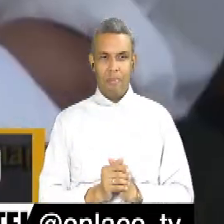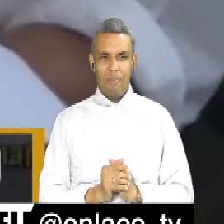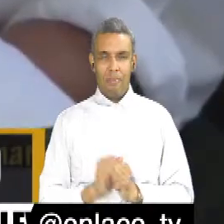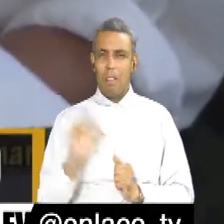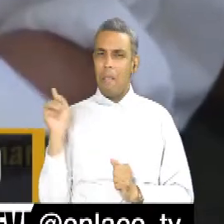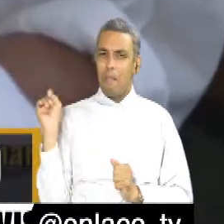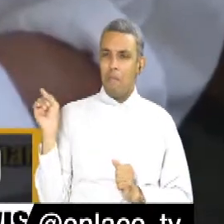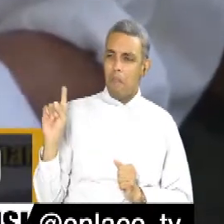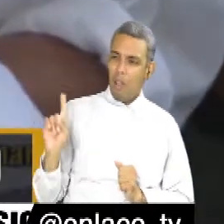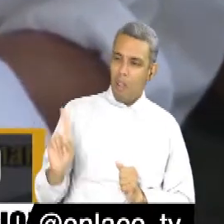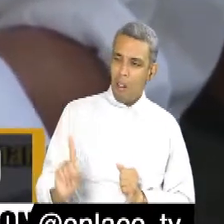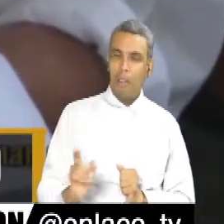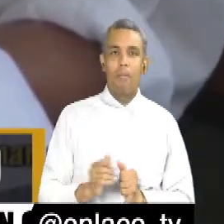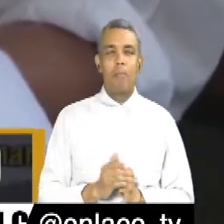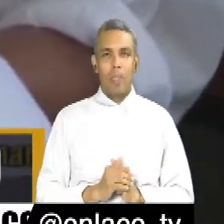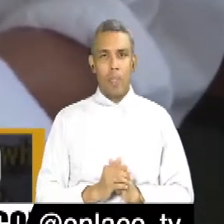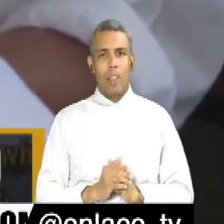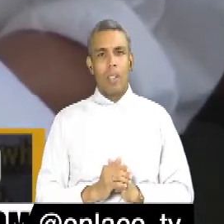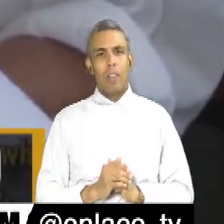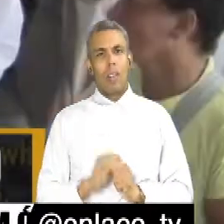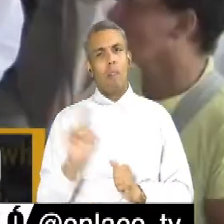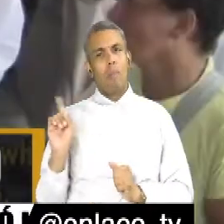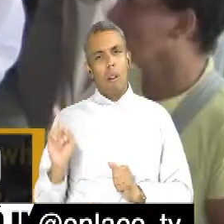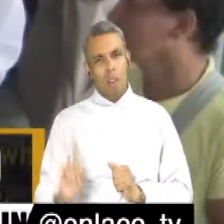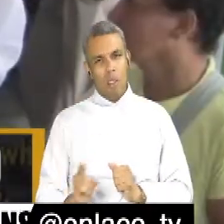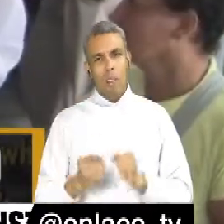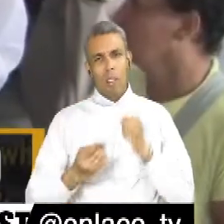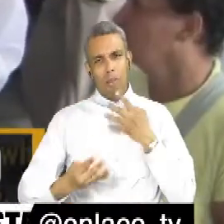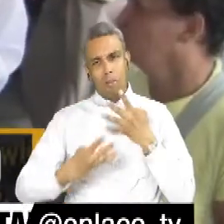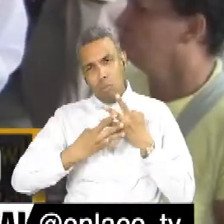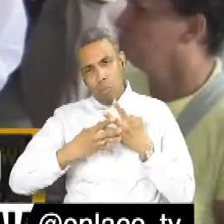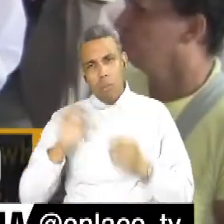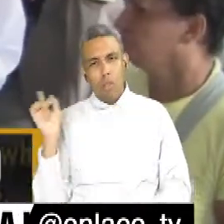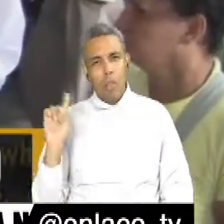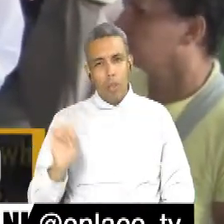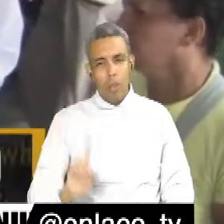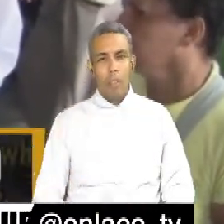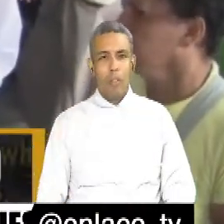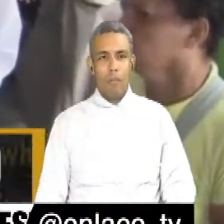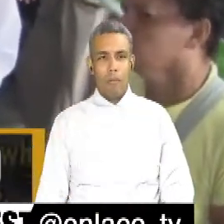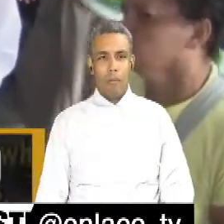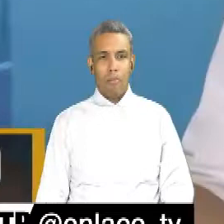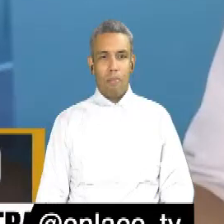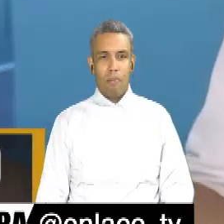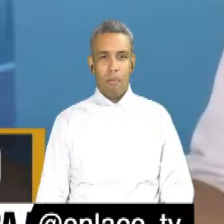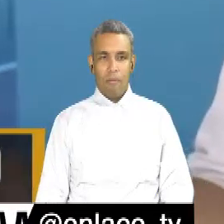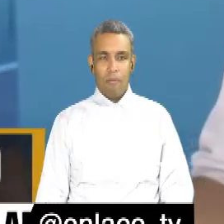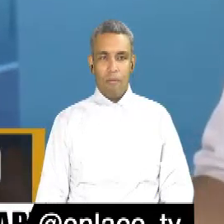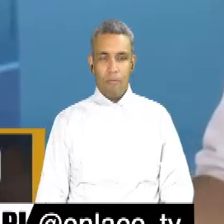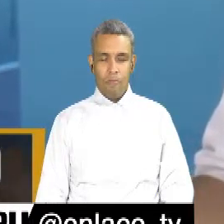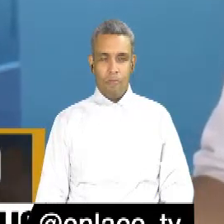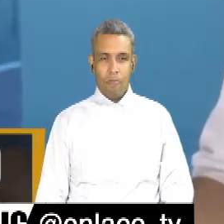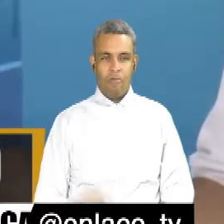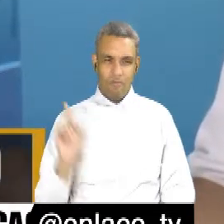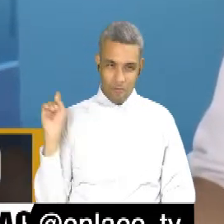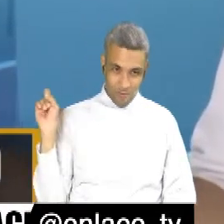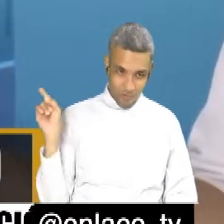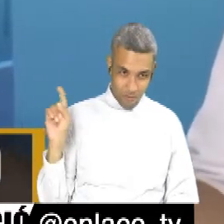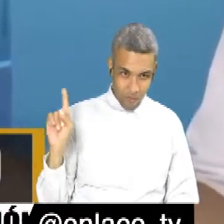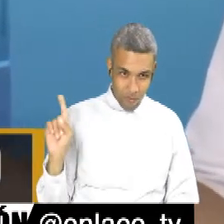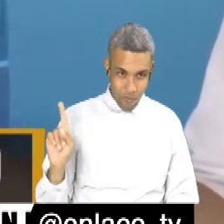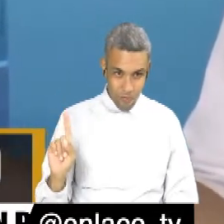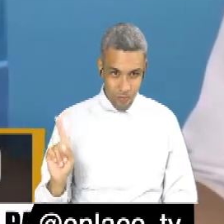que tiene a David Ravelo tras las rejas. Bueno, decir que el compañero ha sido injustamente